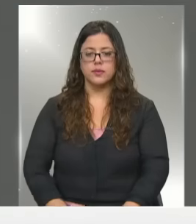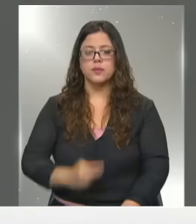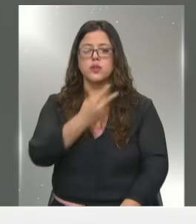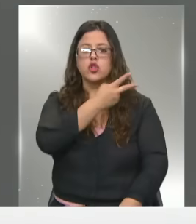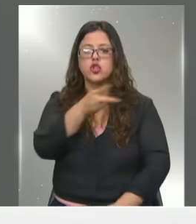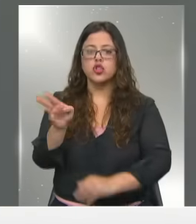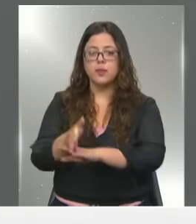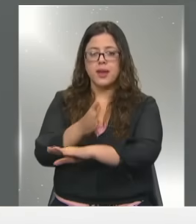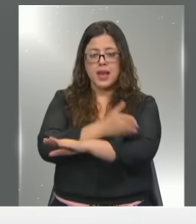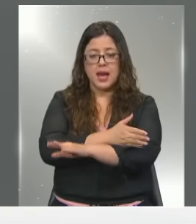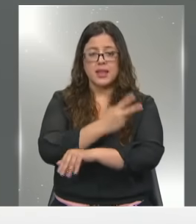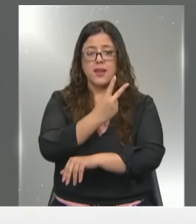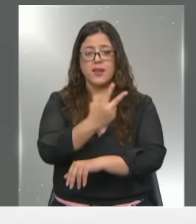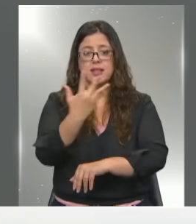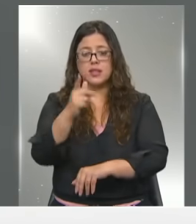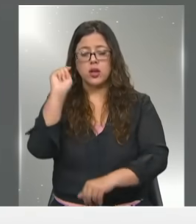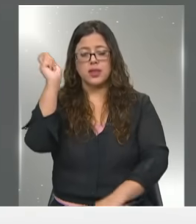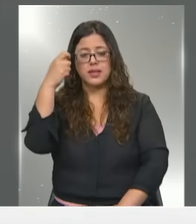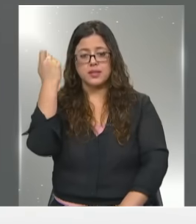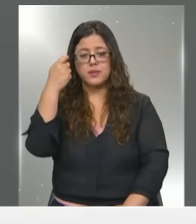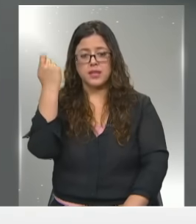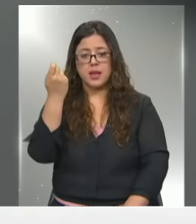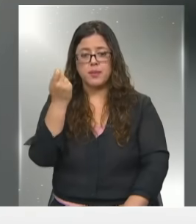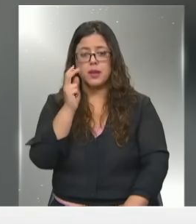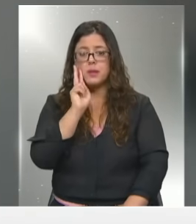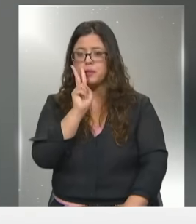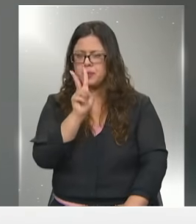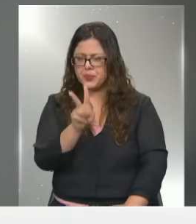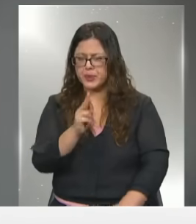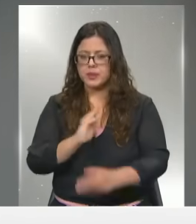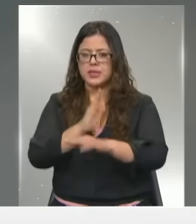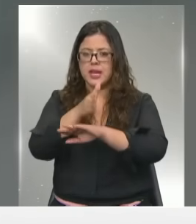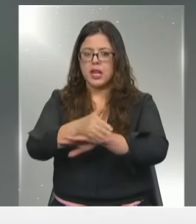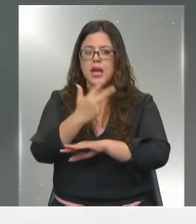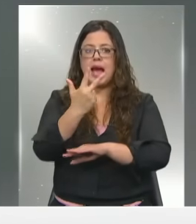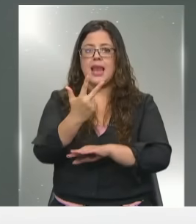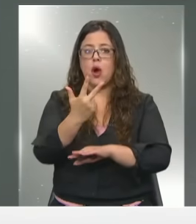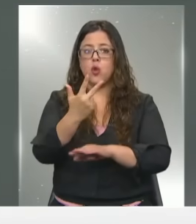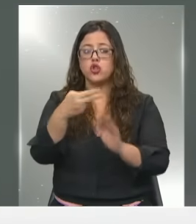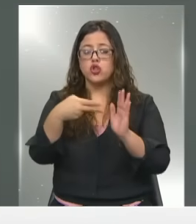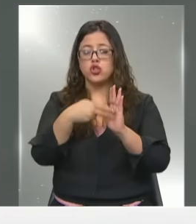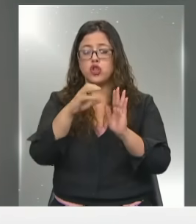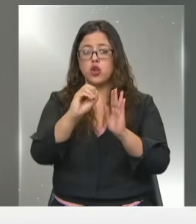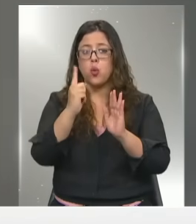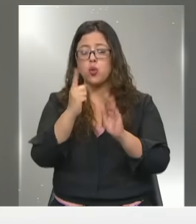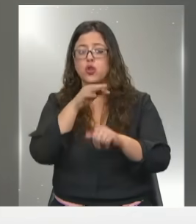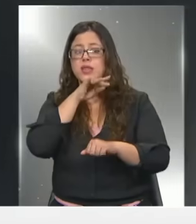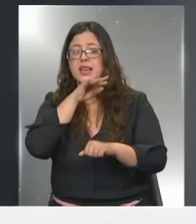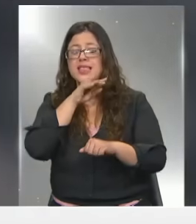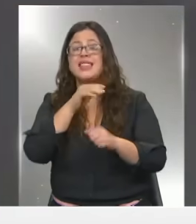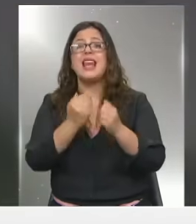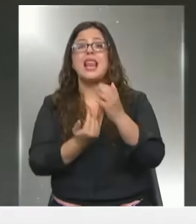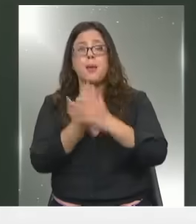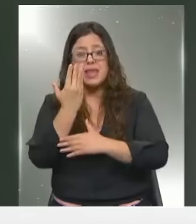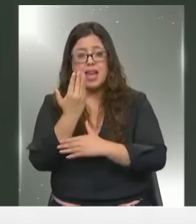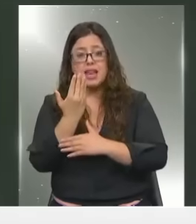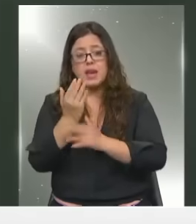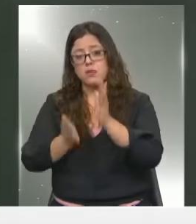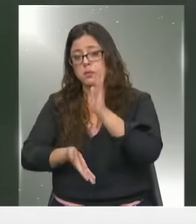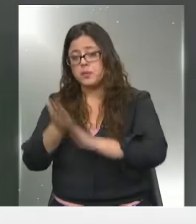2 semanas antes, el 25 de septiembre, lo registramos llegando a las 8:01 de la mañana y retirándose a